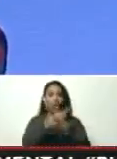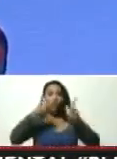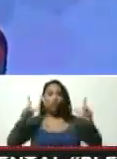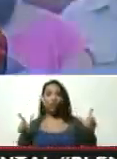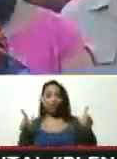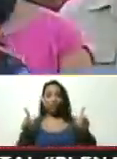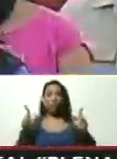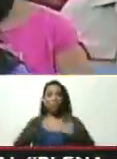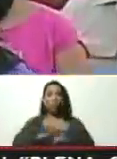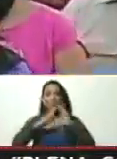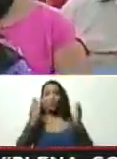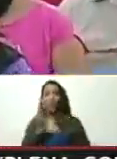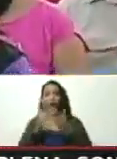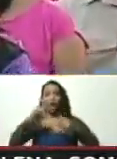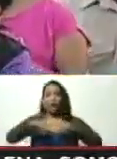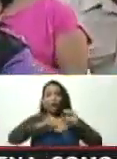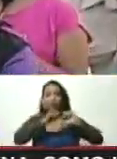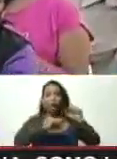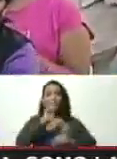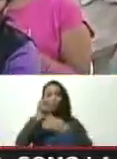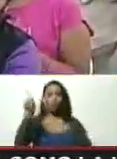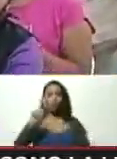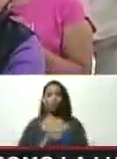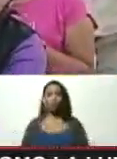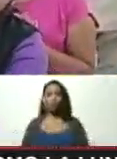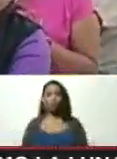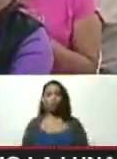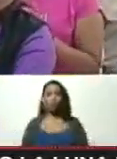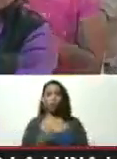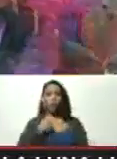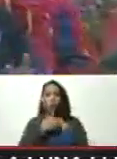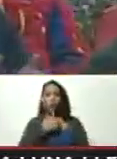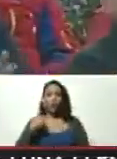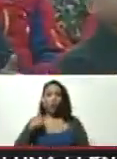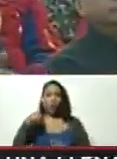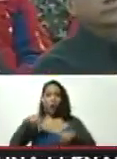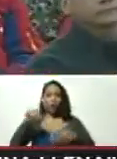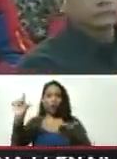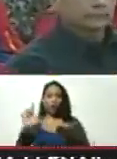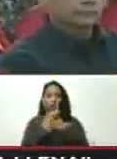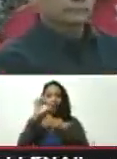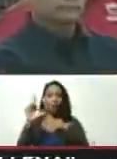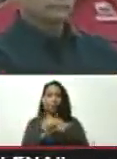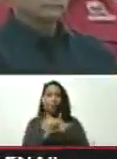el mundo en este siglo XXI. Presidente, yo quisiera que este libro,